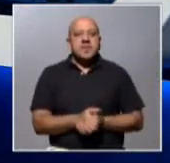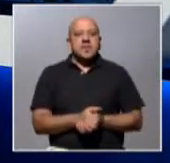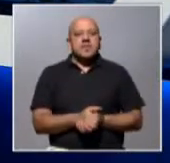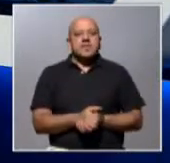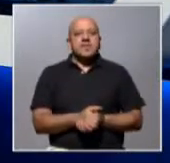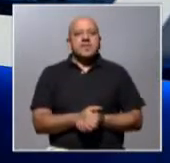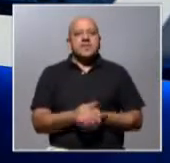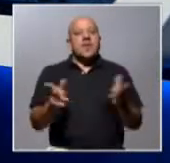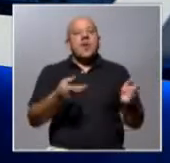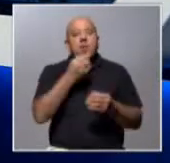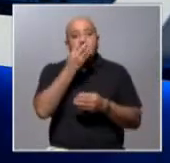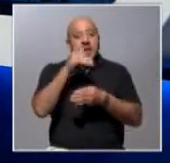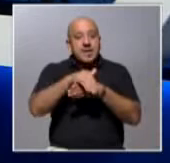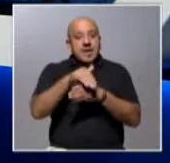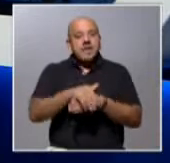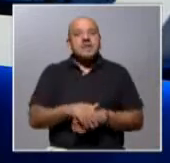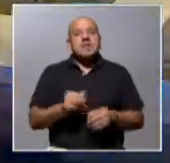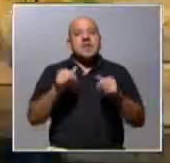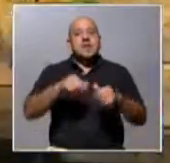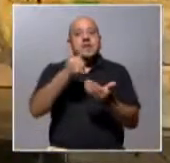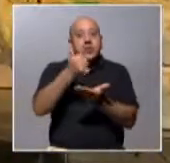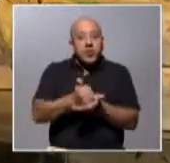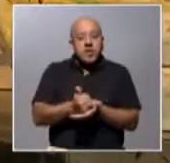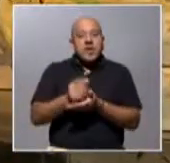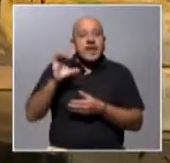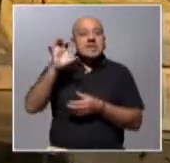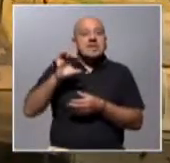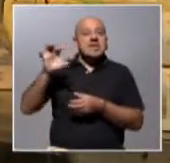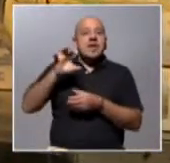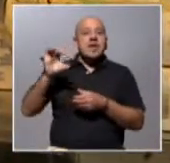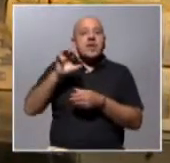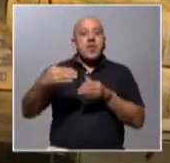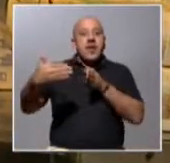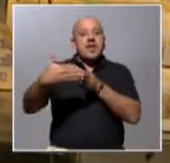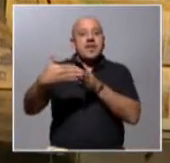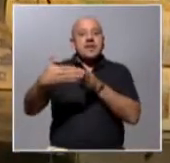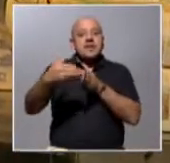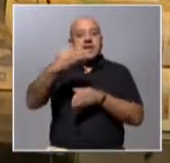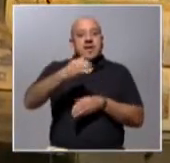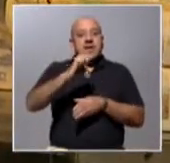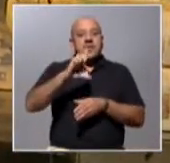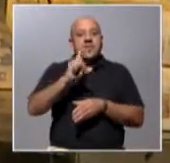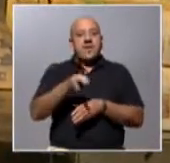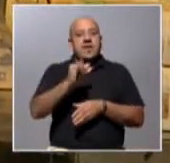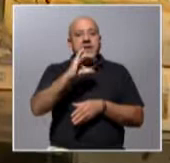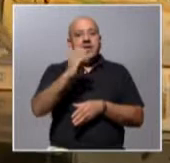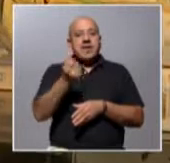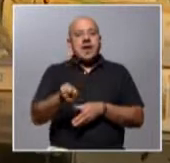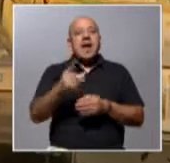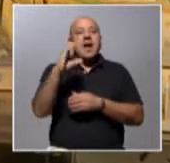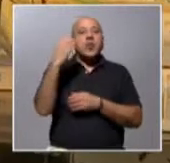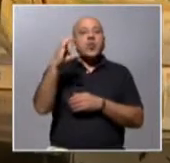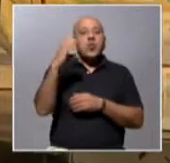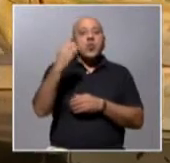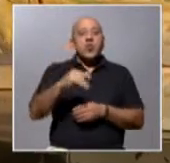¿Qué dice, Campo? Muy buenas tardes. Precisamente en el cerro, en la esquina de Bélgica y Gibraltar. Se trata del Club Tito Borjas, con